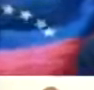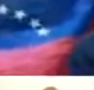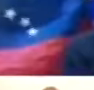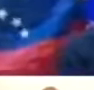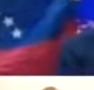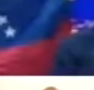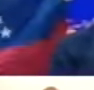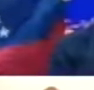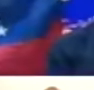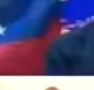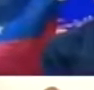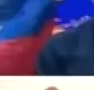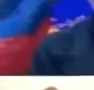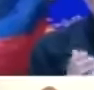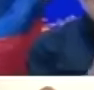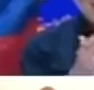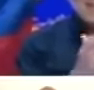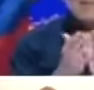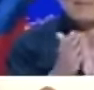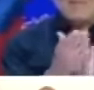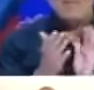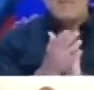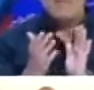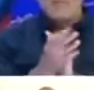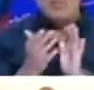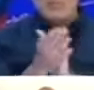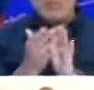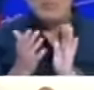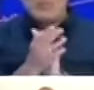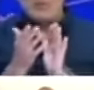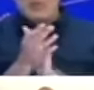Ah, mira la bandera.